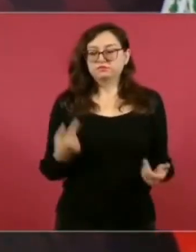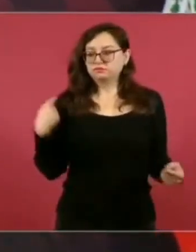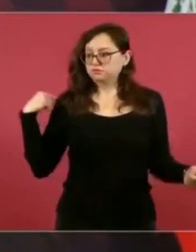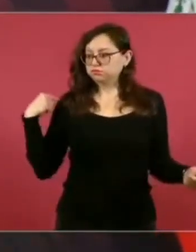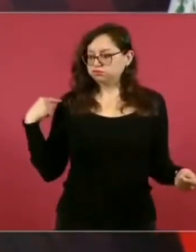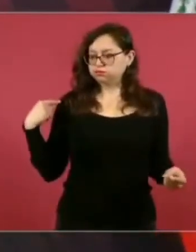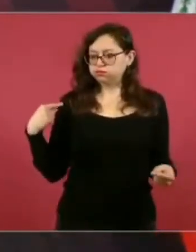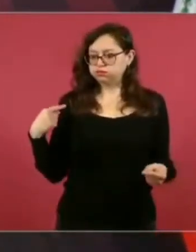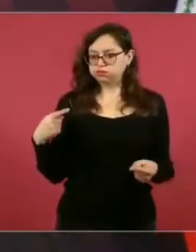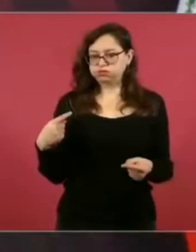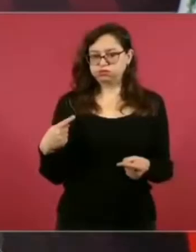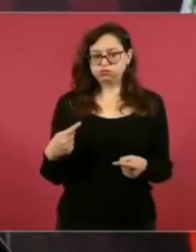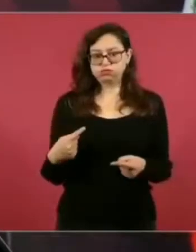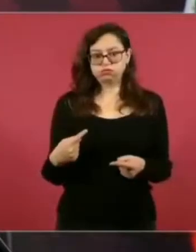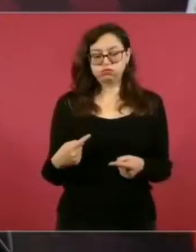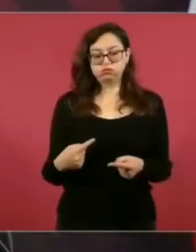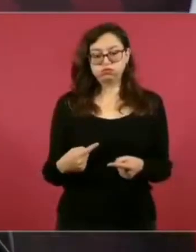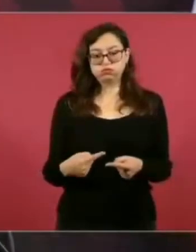travesía, en toda esta